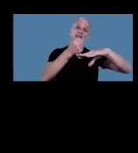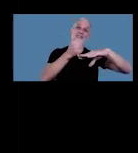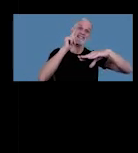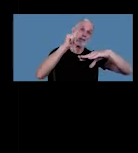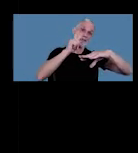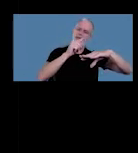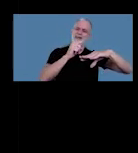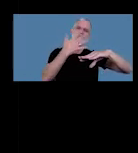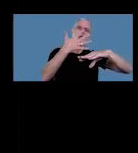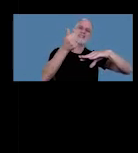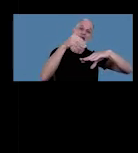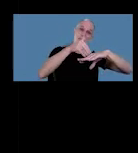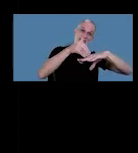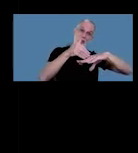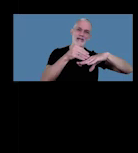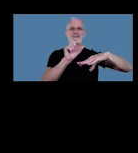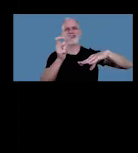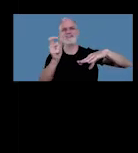60 menos